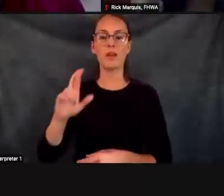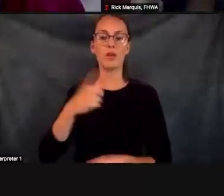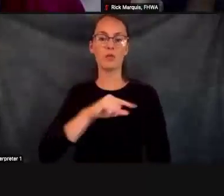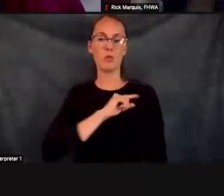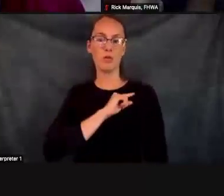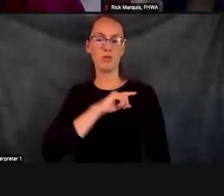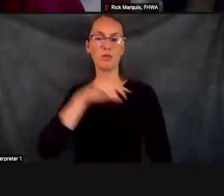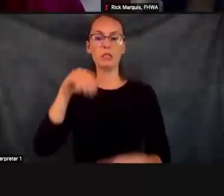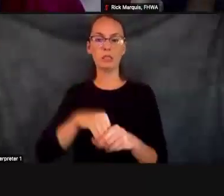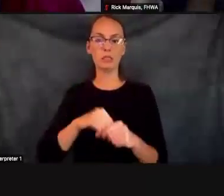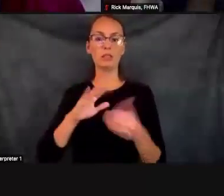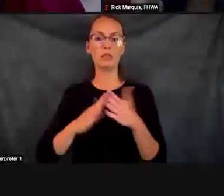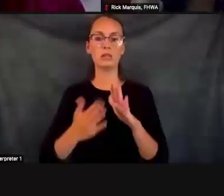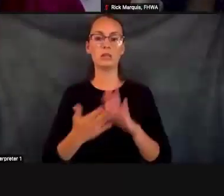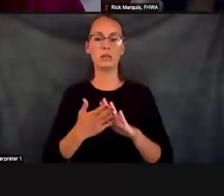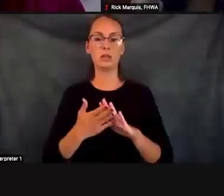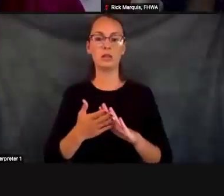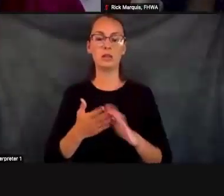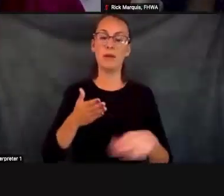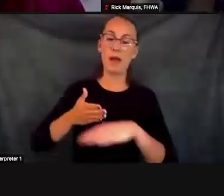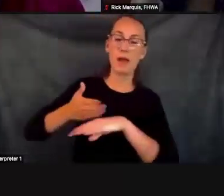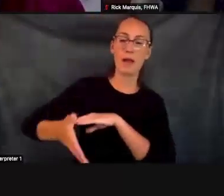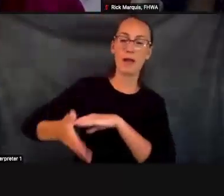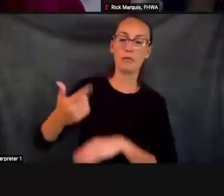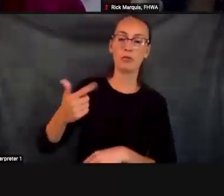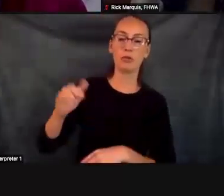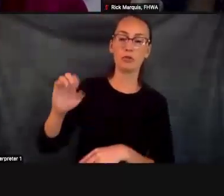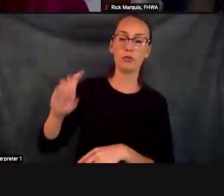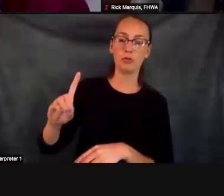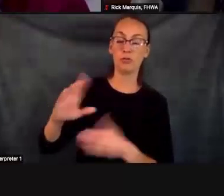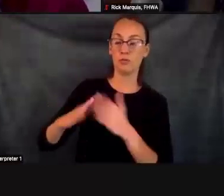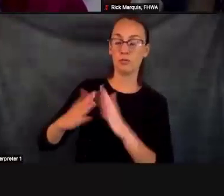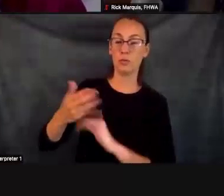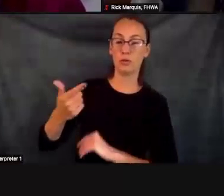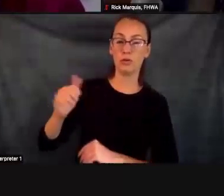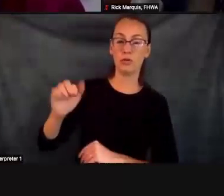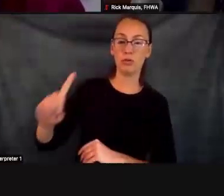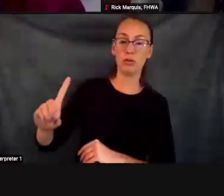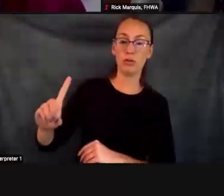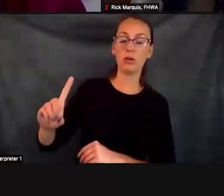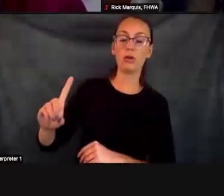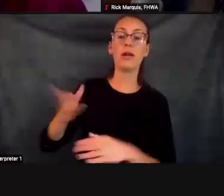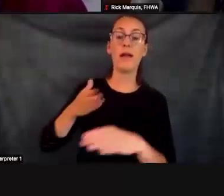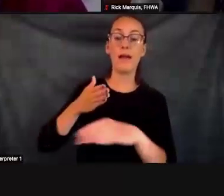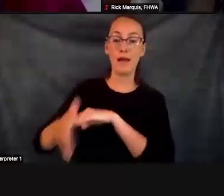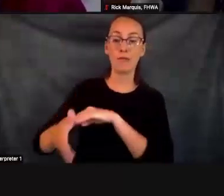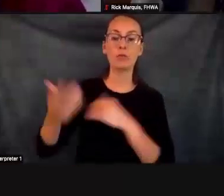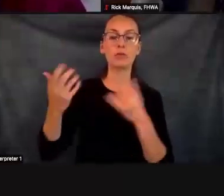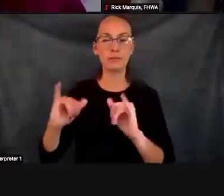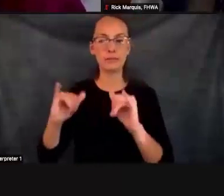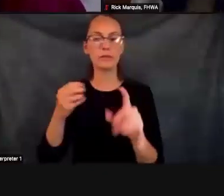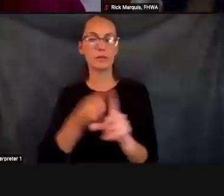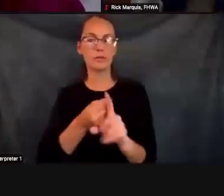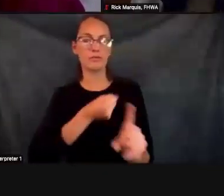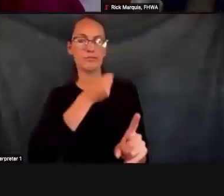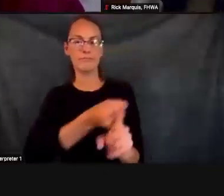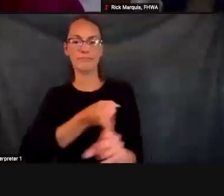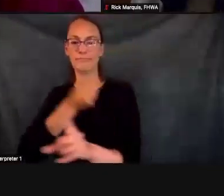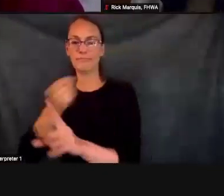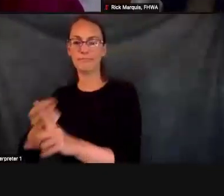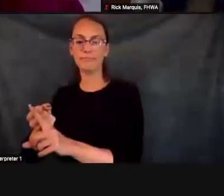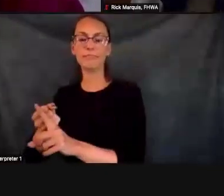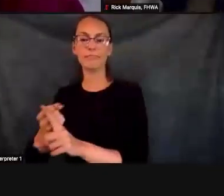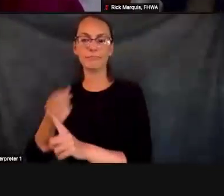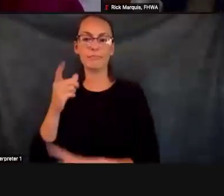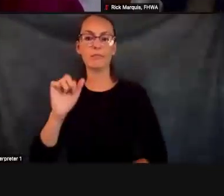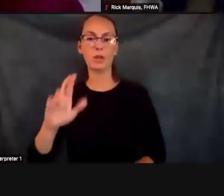la ciudad, especialmente al sur, aún después de la conversión. Nadie ha estudiado la calidad del